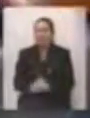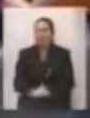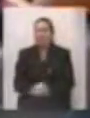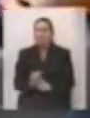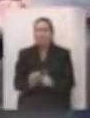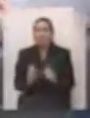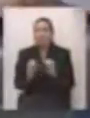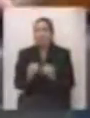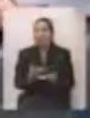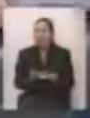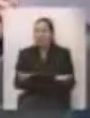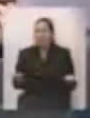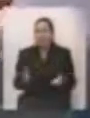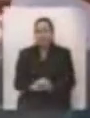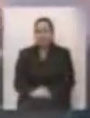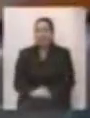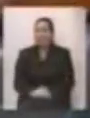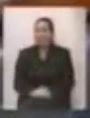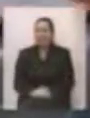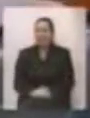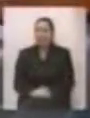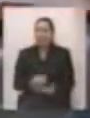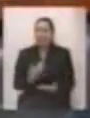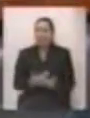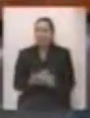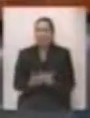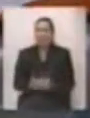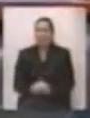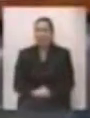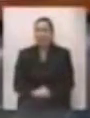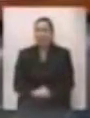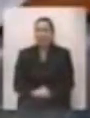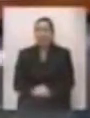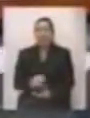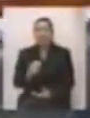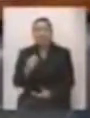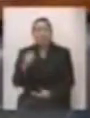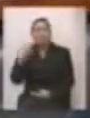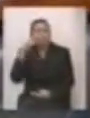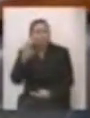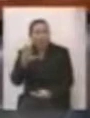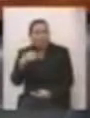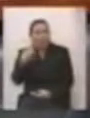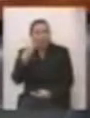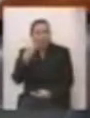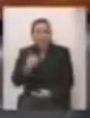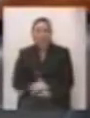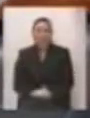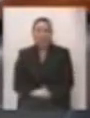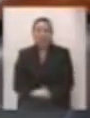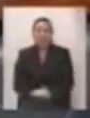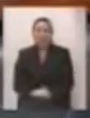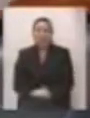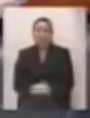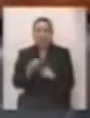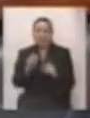están, pero nada se cumple, nada existe, nada hay. Se hizo una prueba. La mayor cantidad de pornografía y la cantidad de seducción por violación se hacen a